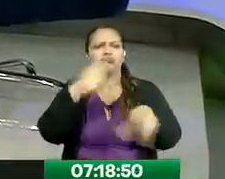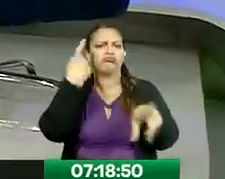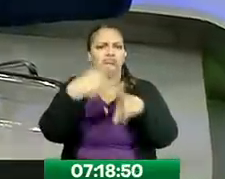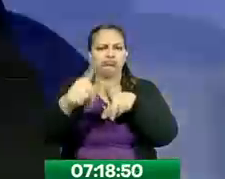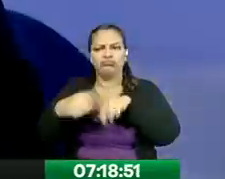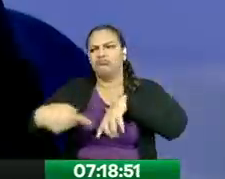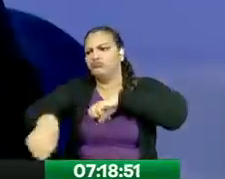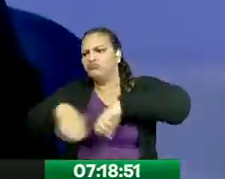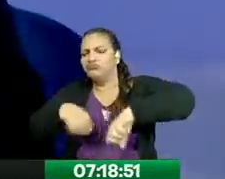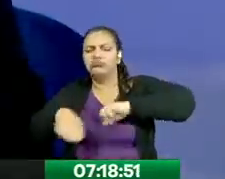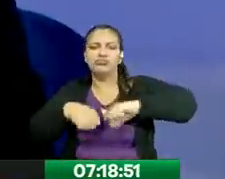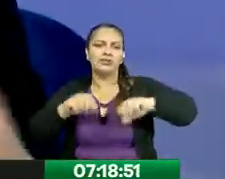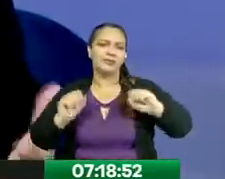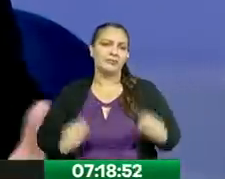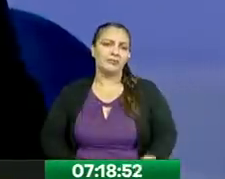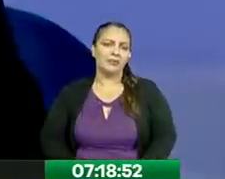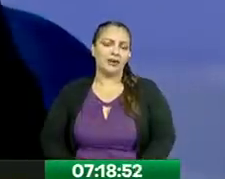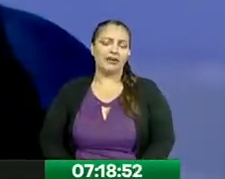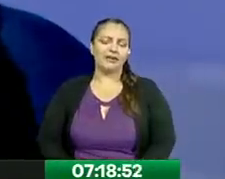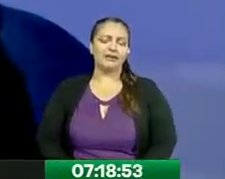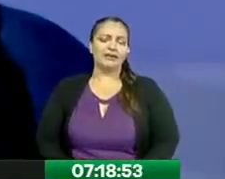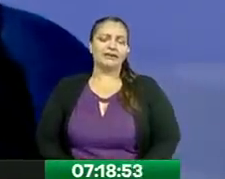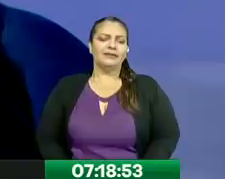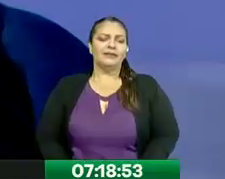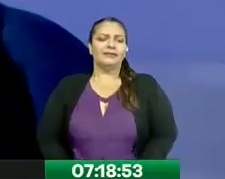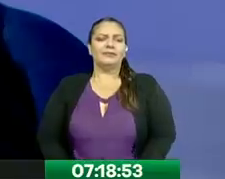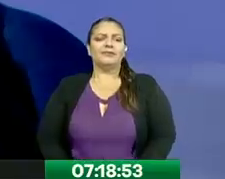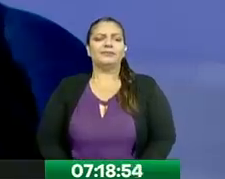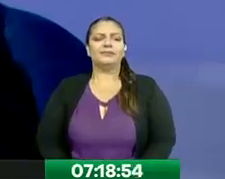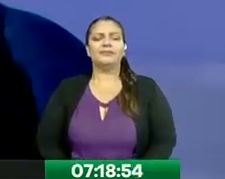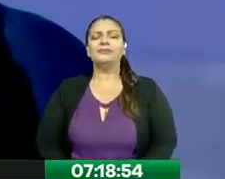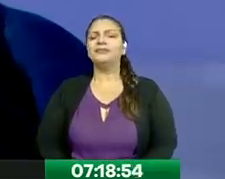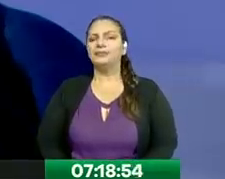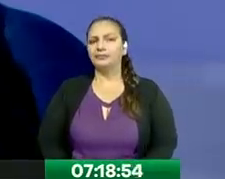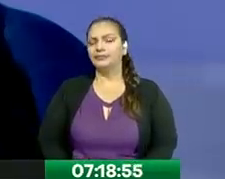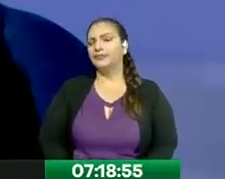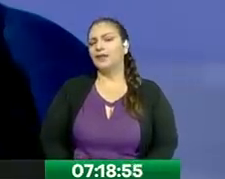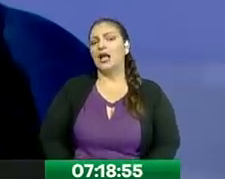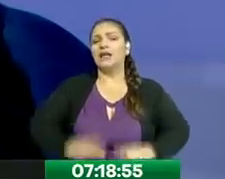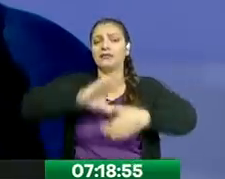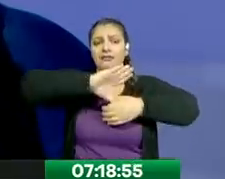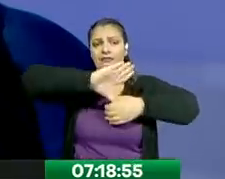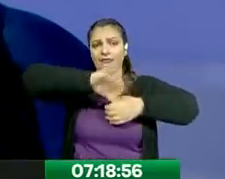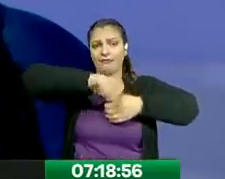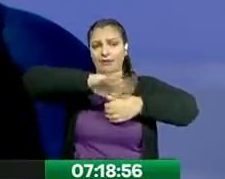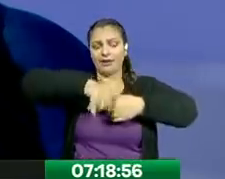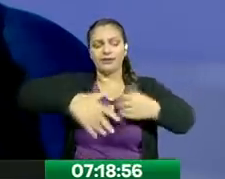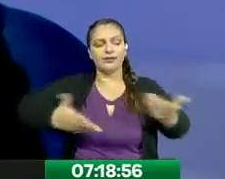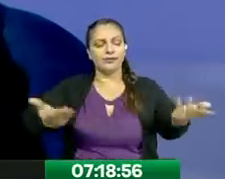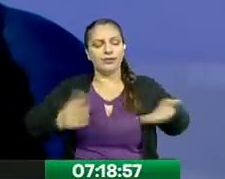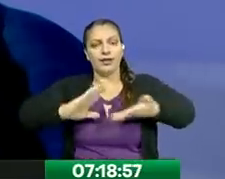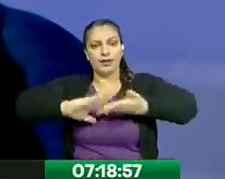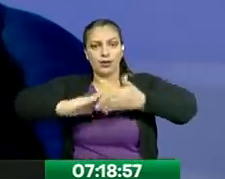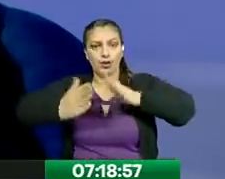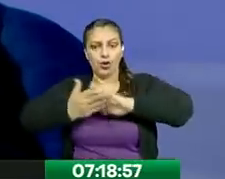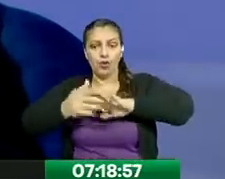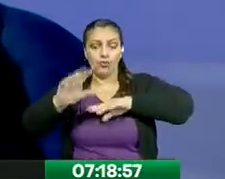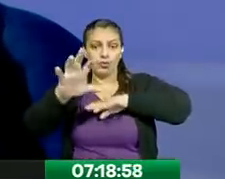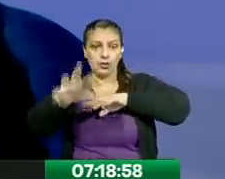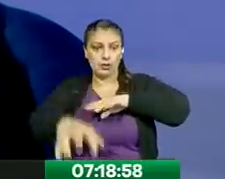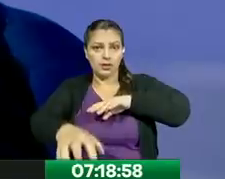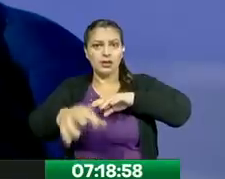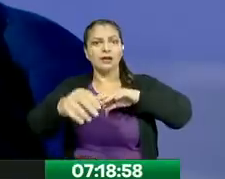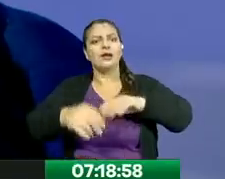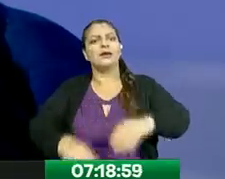actividades muy cercanas al mar verdad y también tendremos algunas ferias como por ejemplo que las en la comuna junta del pacífico' la feria de la ciruela